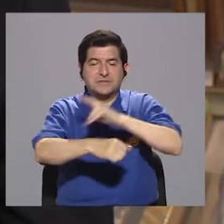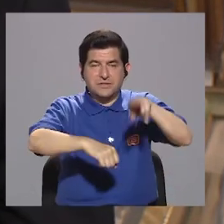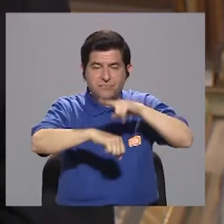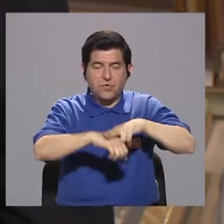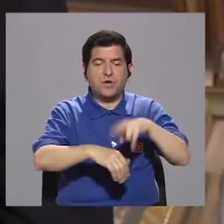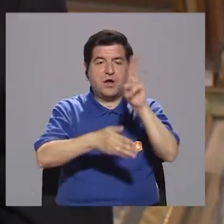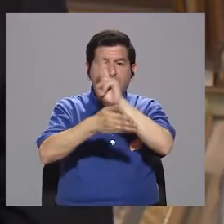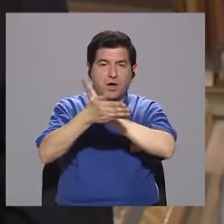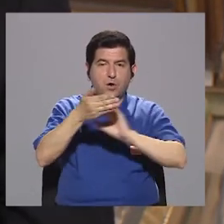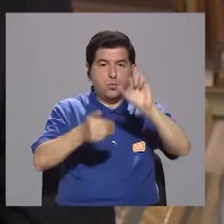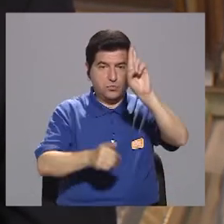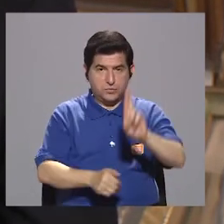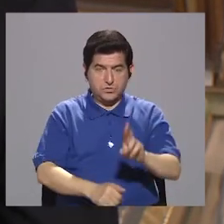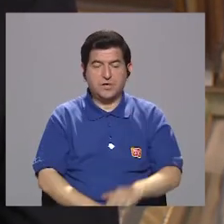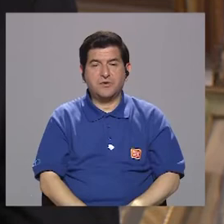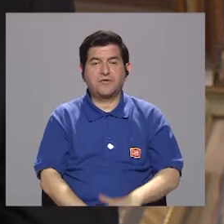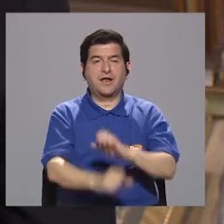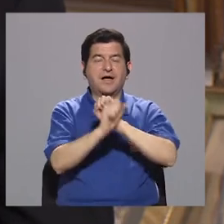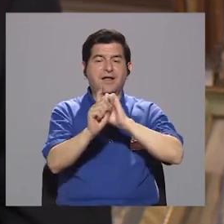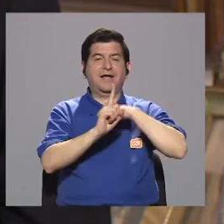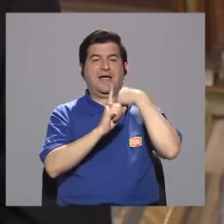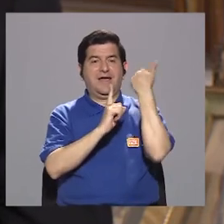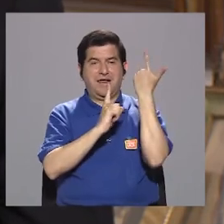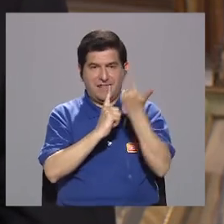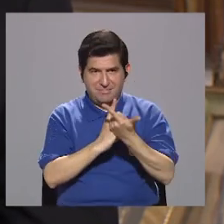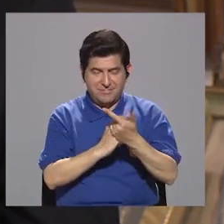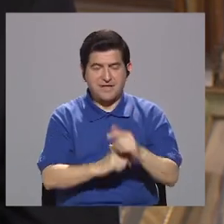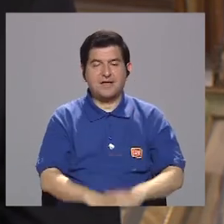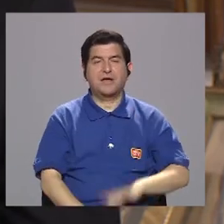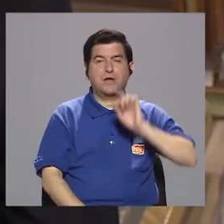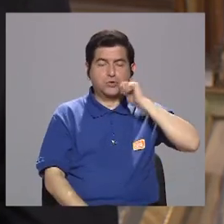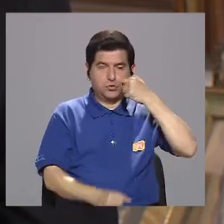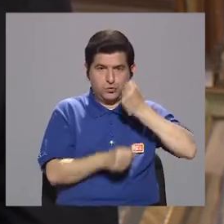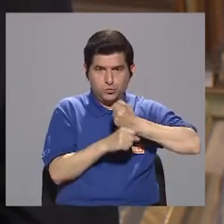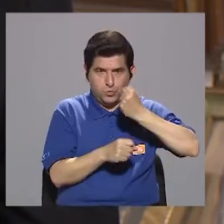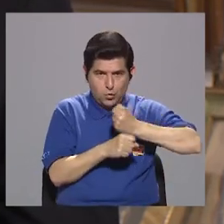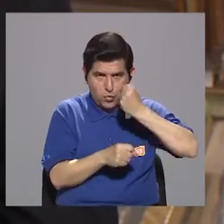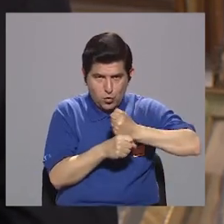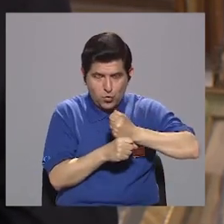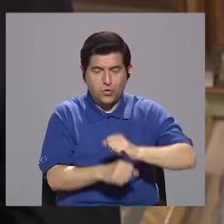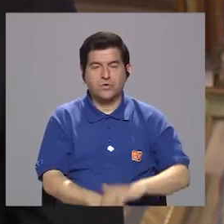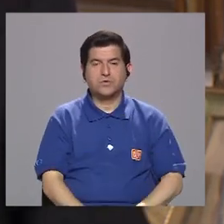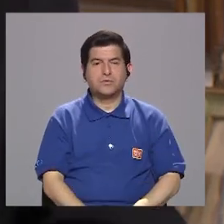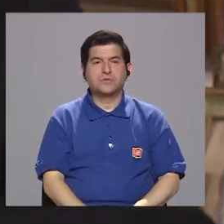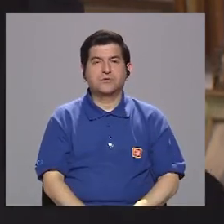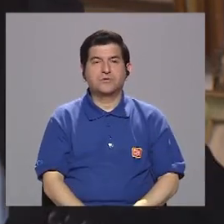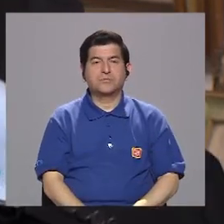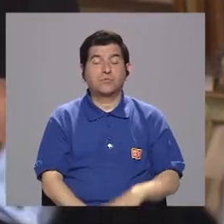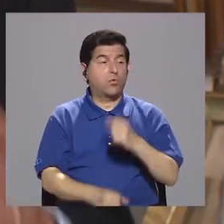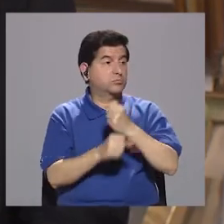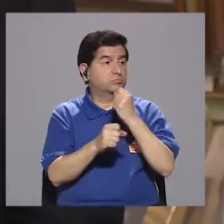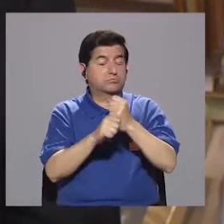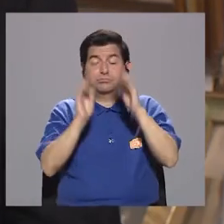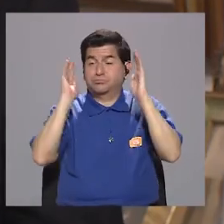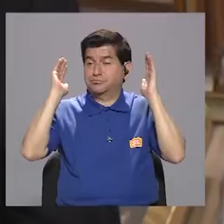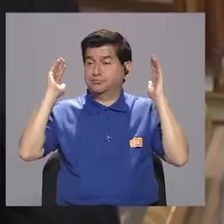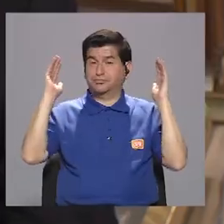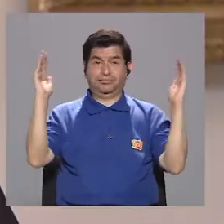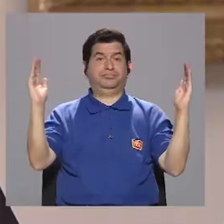Rica, las garantías sociales, el Código de Trabajo, y una obra